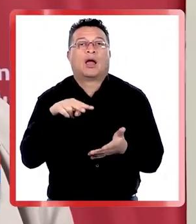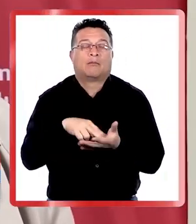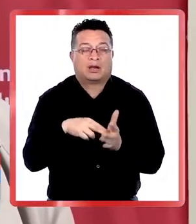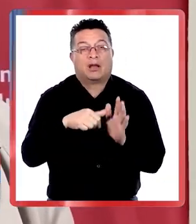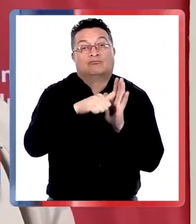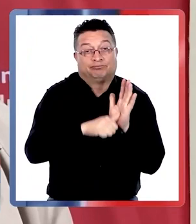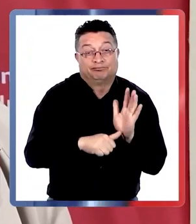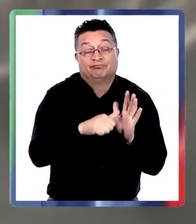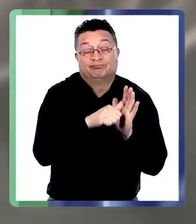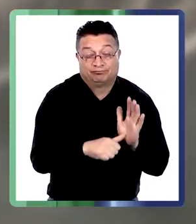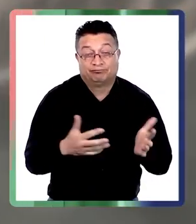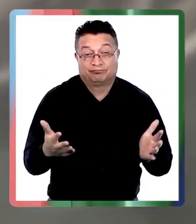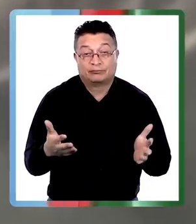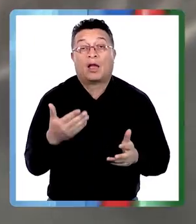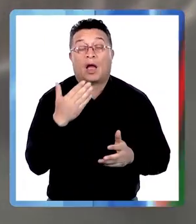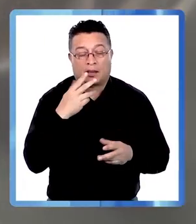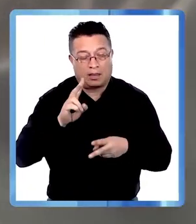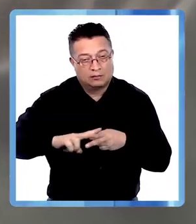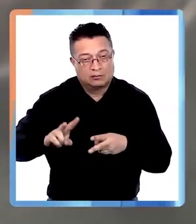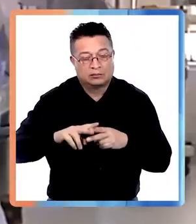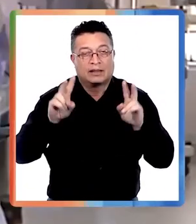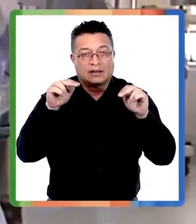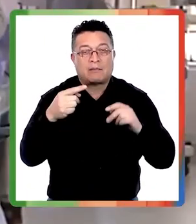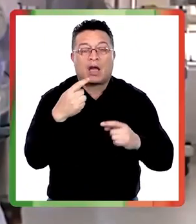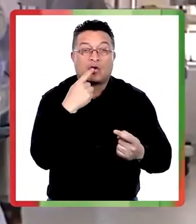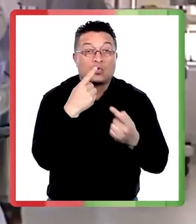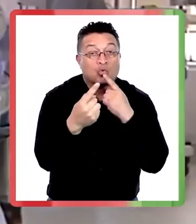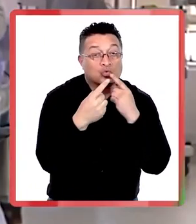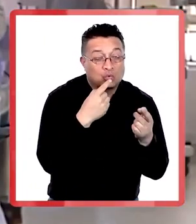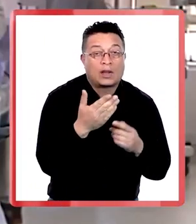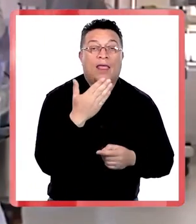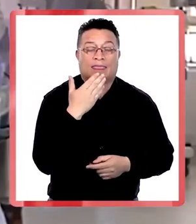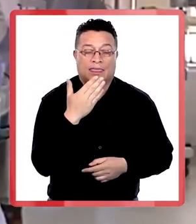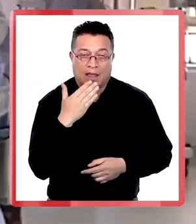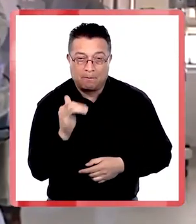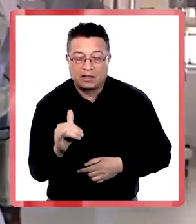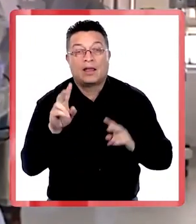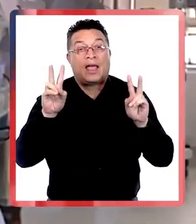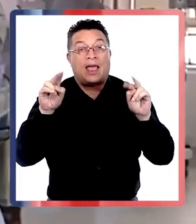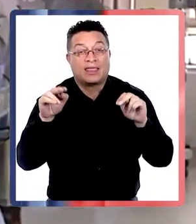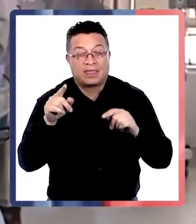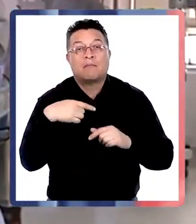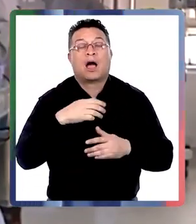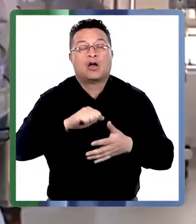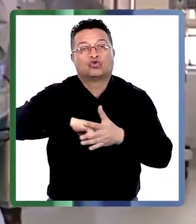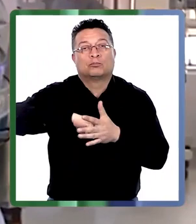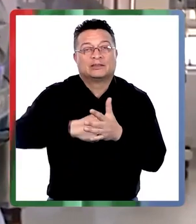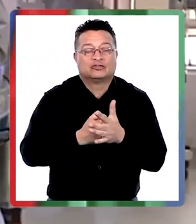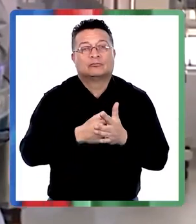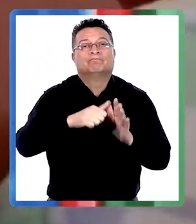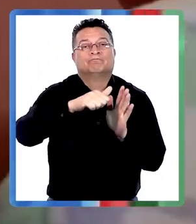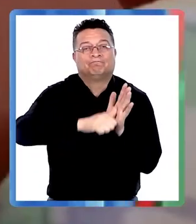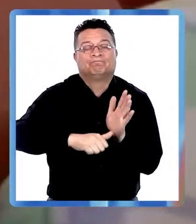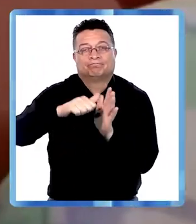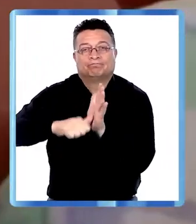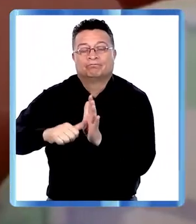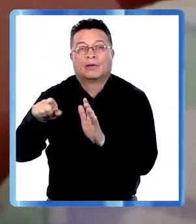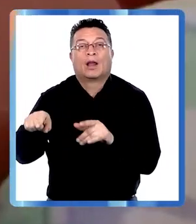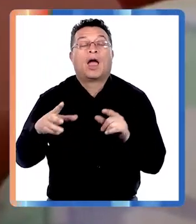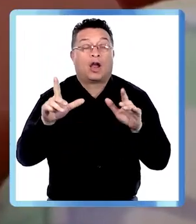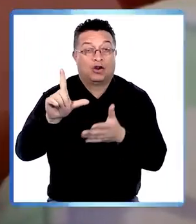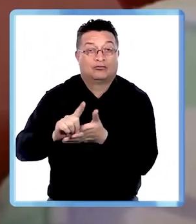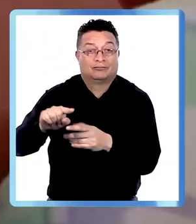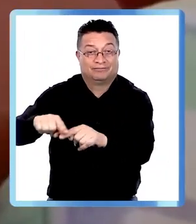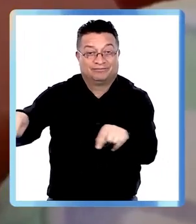listas de espera quirúrgica. Tenemos que resolver el tema de las consultas, también tenemos temas con la suspensión de pabellones y